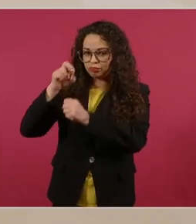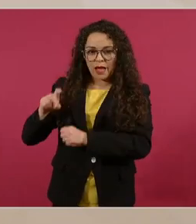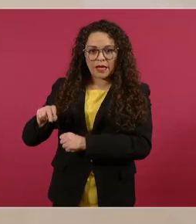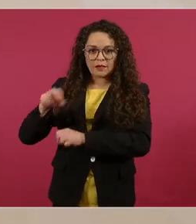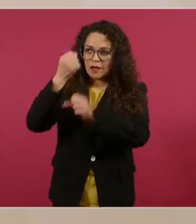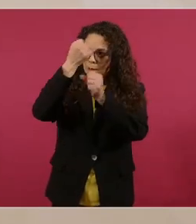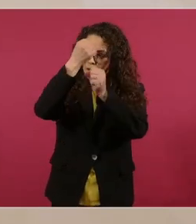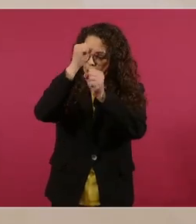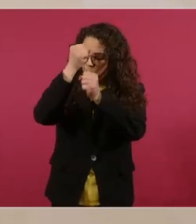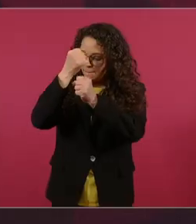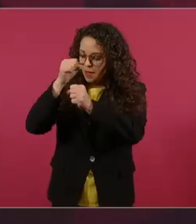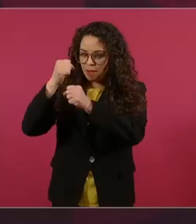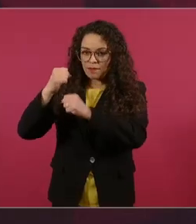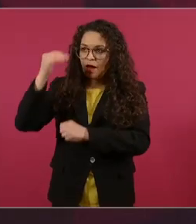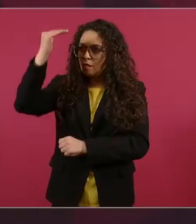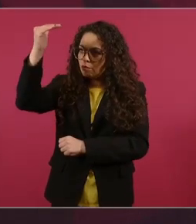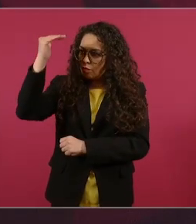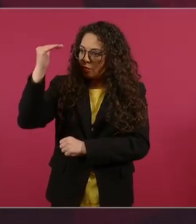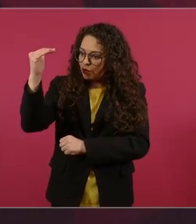Por eso hemos avanzado mucho.